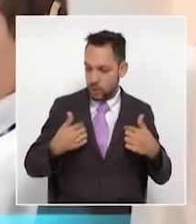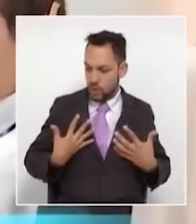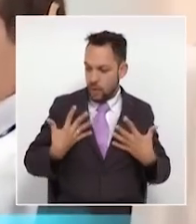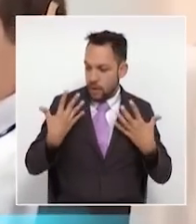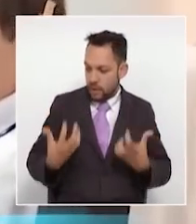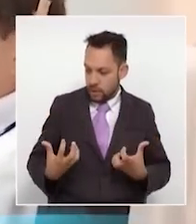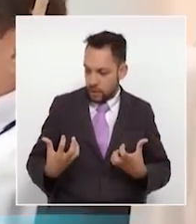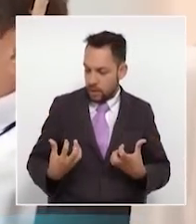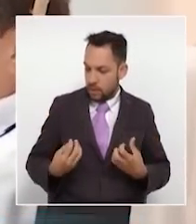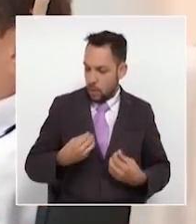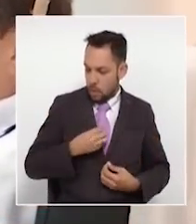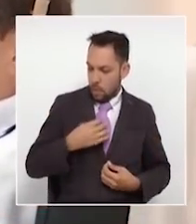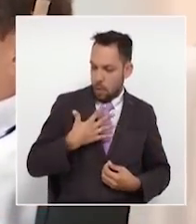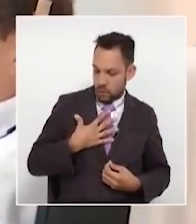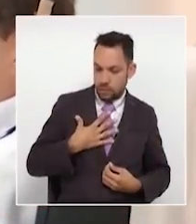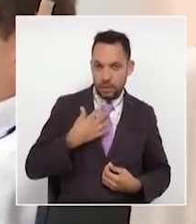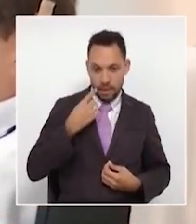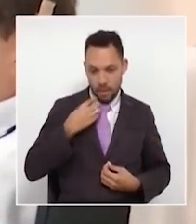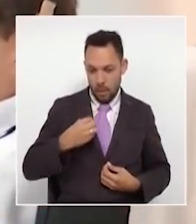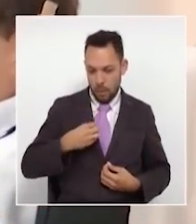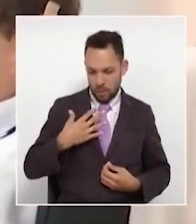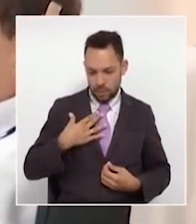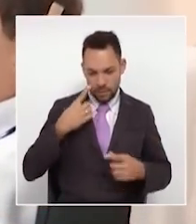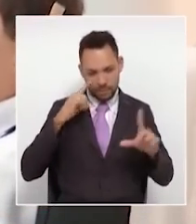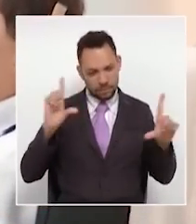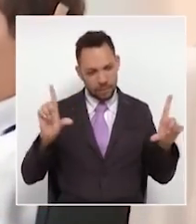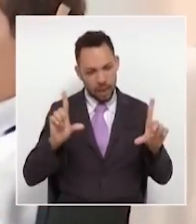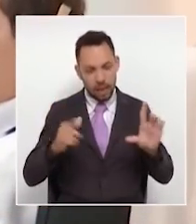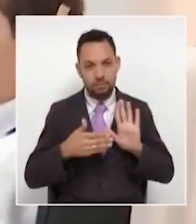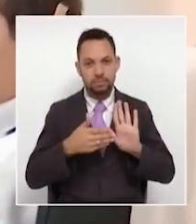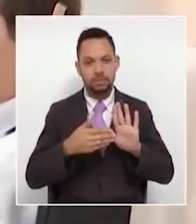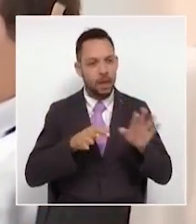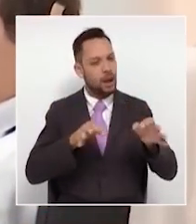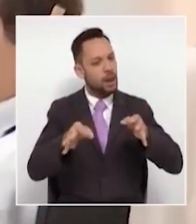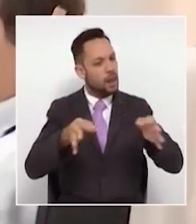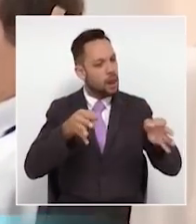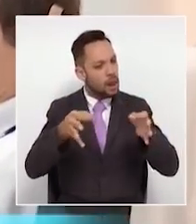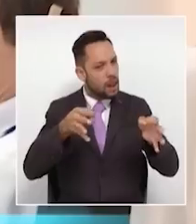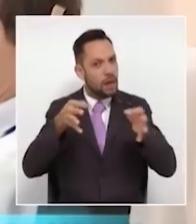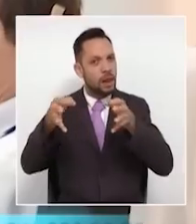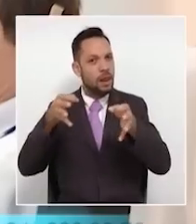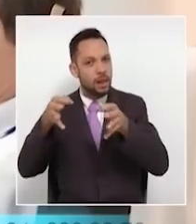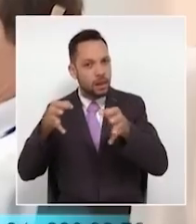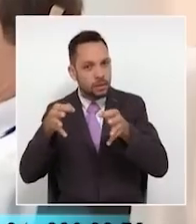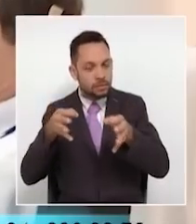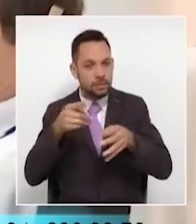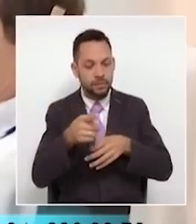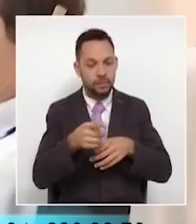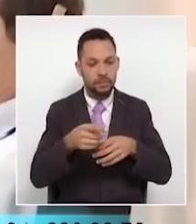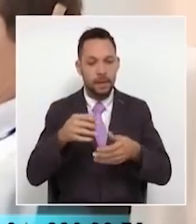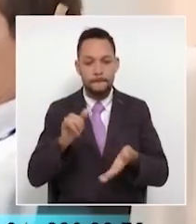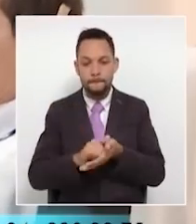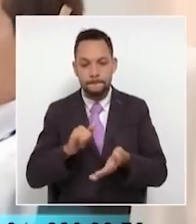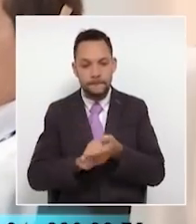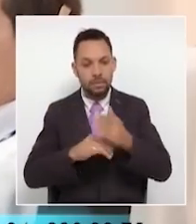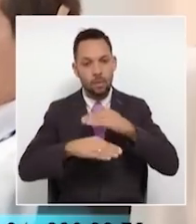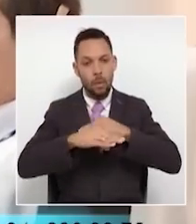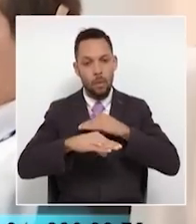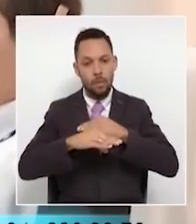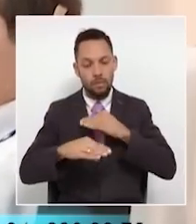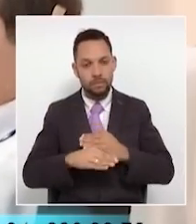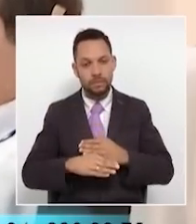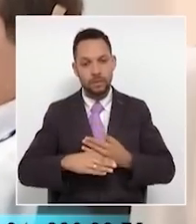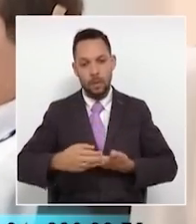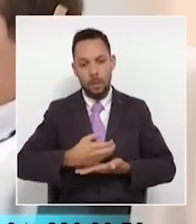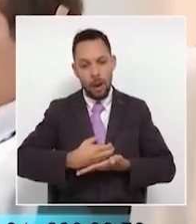la oportunidad de conocer este tipo de terapias porque definitivamente a la par de muchos medicamentos se necesitan esta